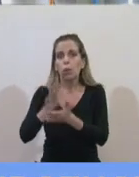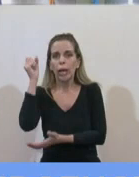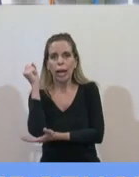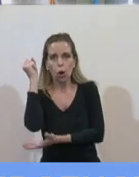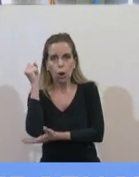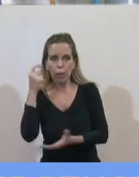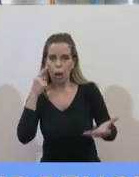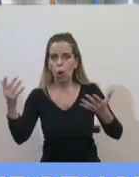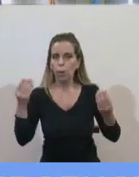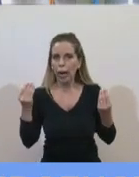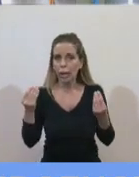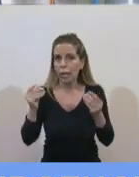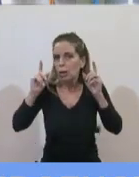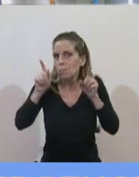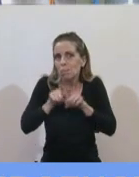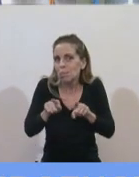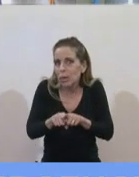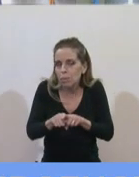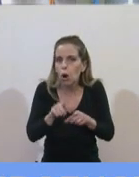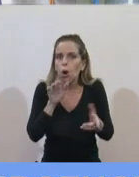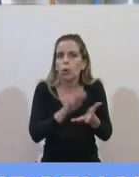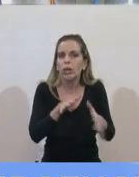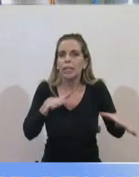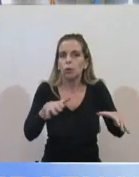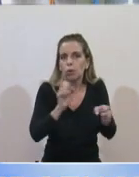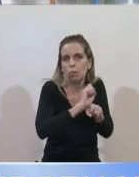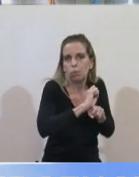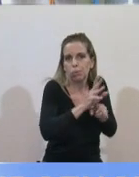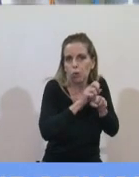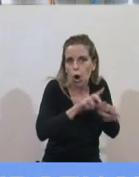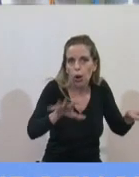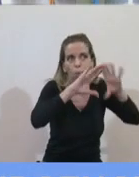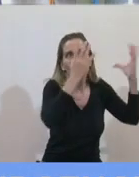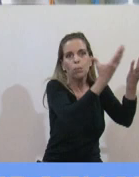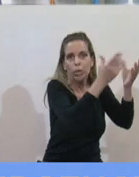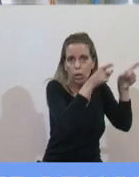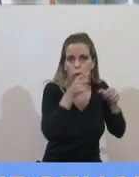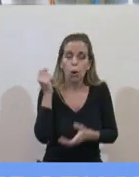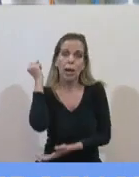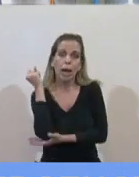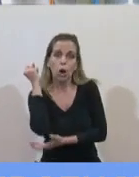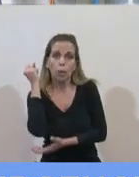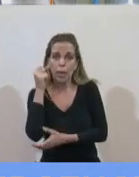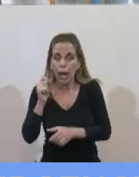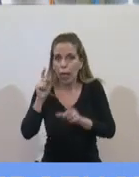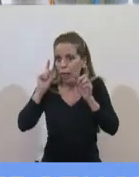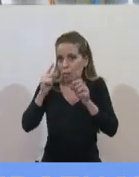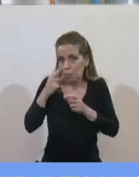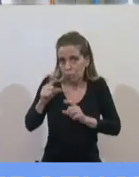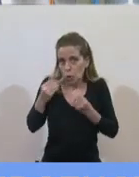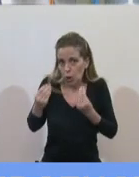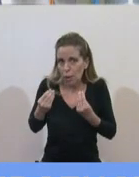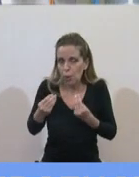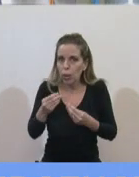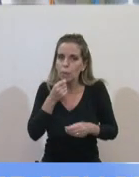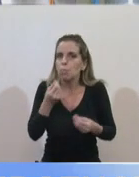económico desconocemos ante las respuestas que el mundo entero está dando a la pandemia cuál es en primer lugar la